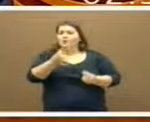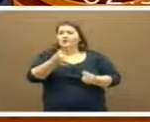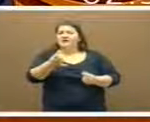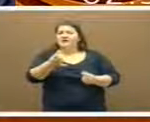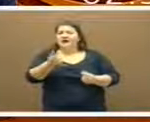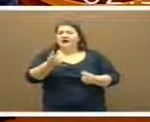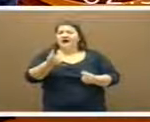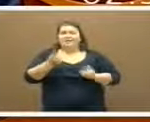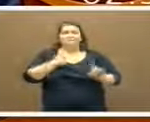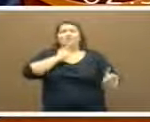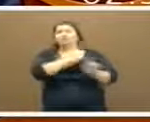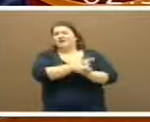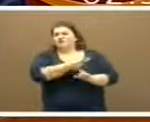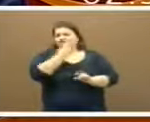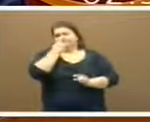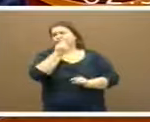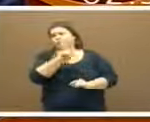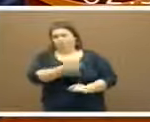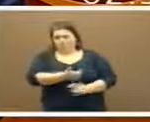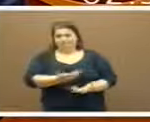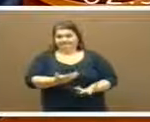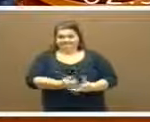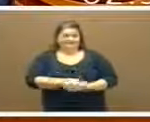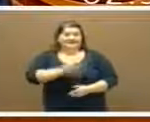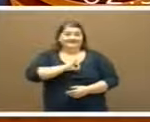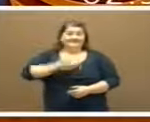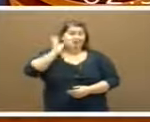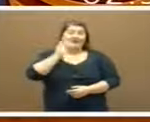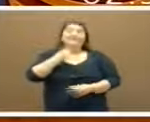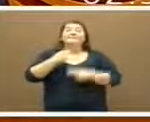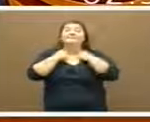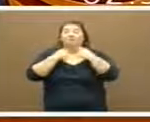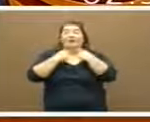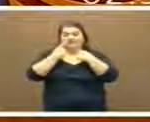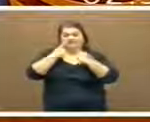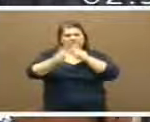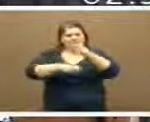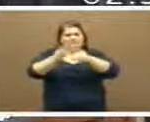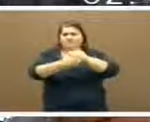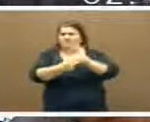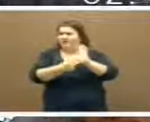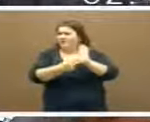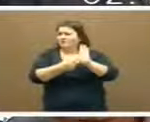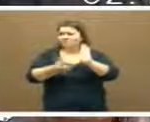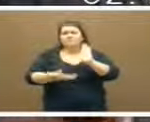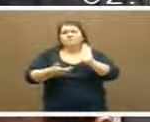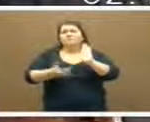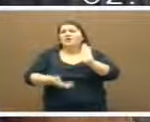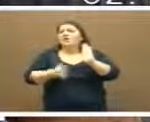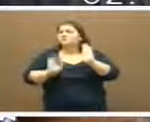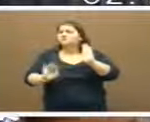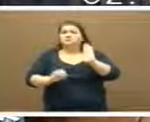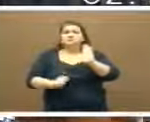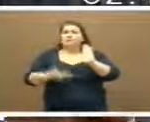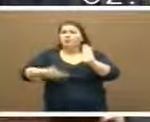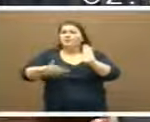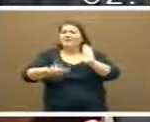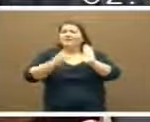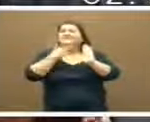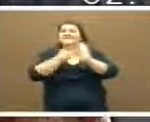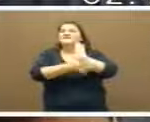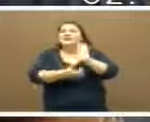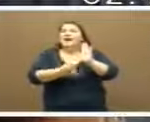apuntan a sus adversarios, ¿no? Señora diputada, estas enmiendas tienen el peso que tienen, y ese peso no se mide en